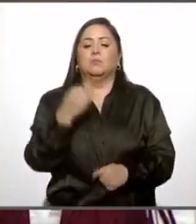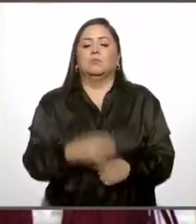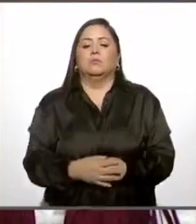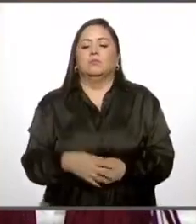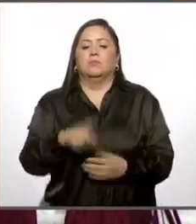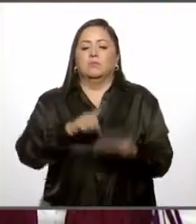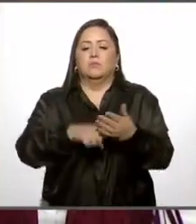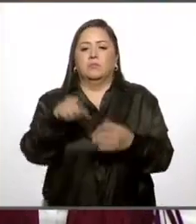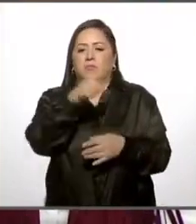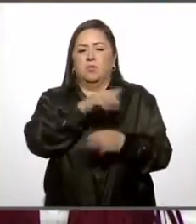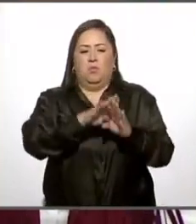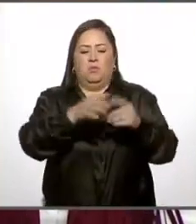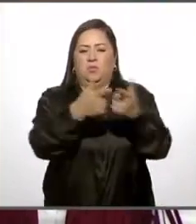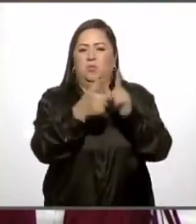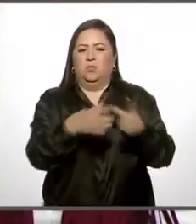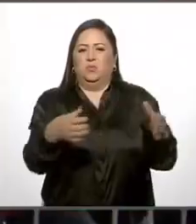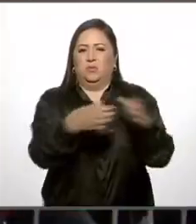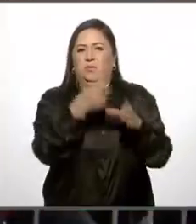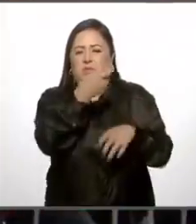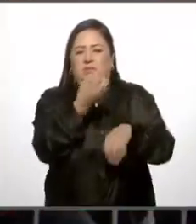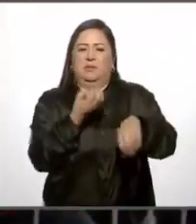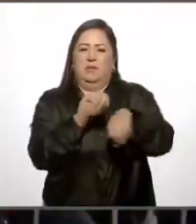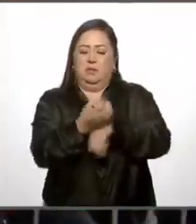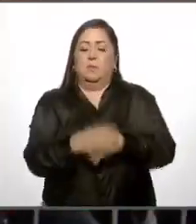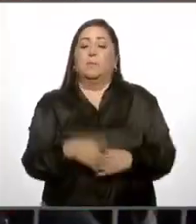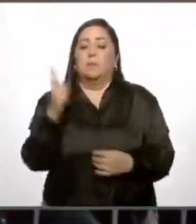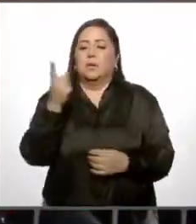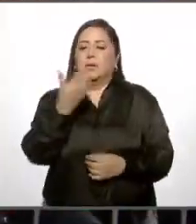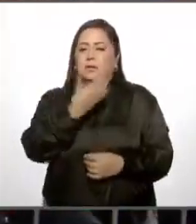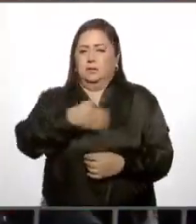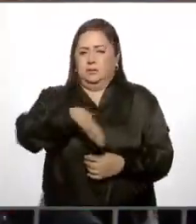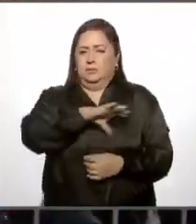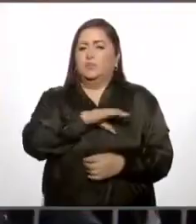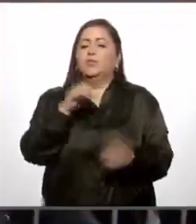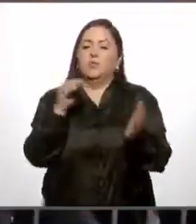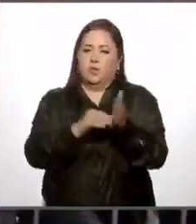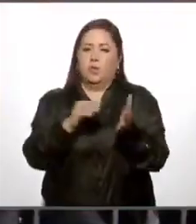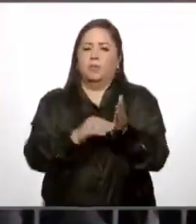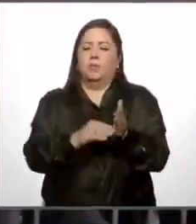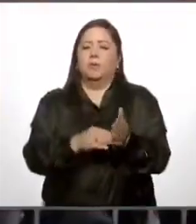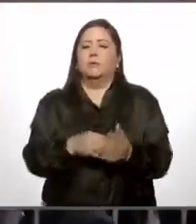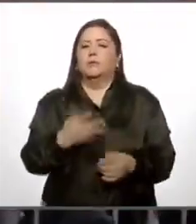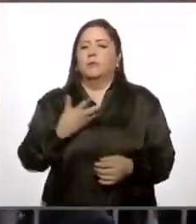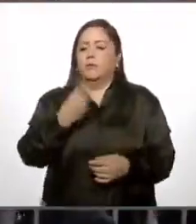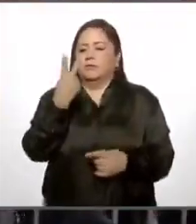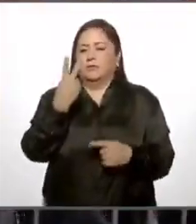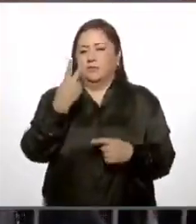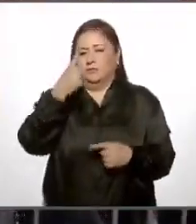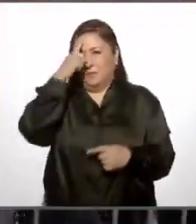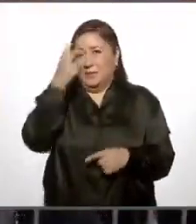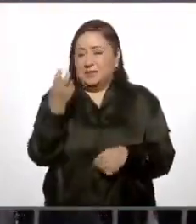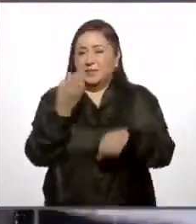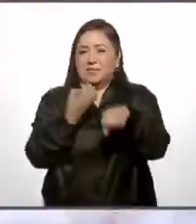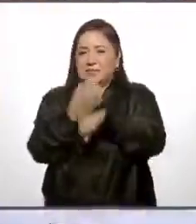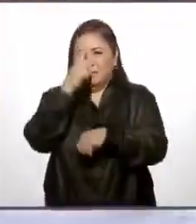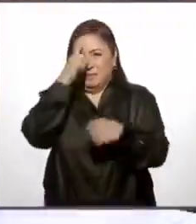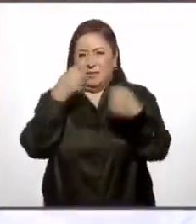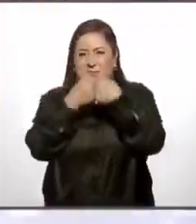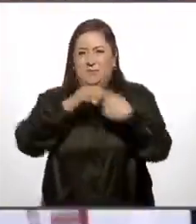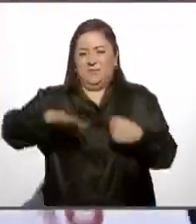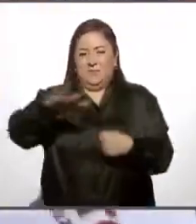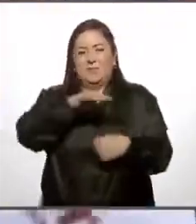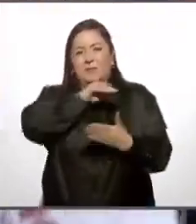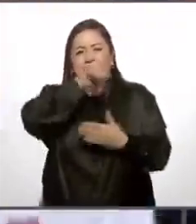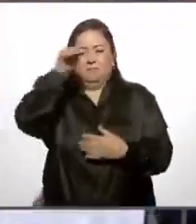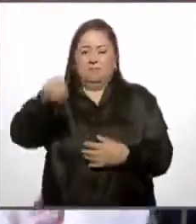se refugiaron los calderonistas en este estado. Sheinbaum todavía tendrá dos mítines en esta entidad fronteriza. Por